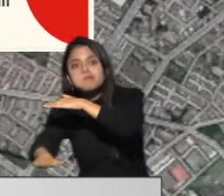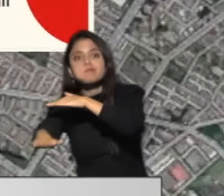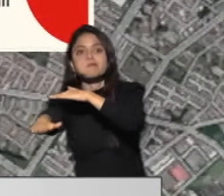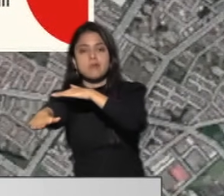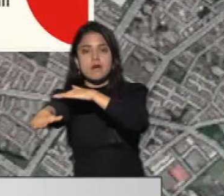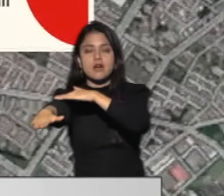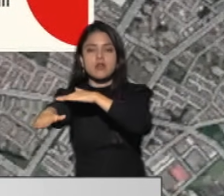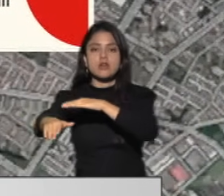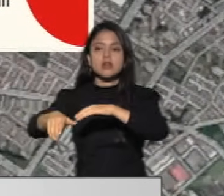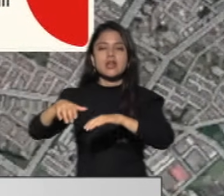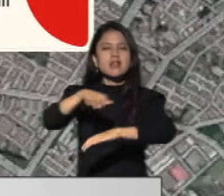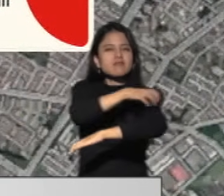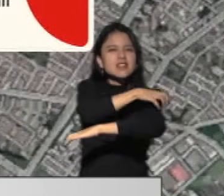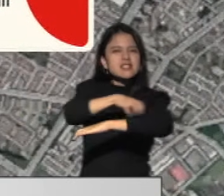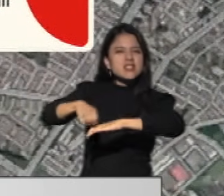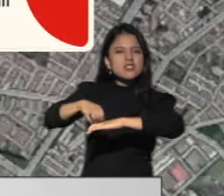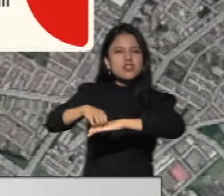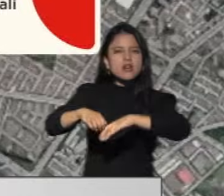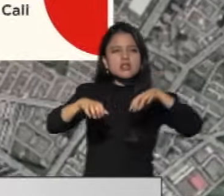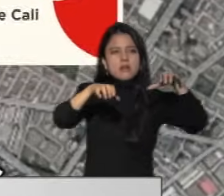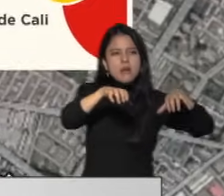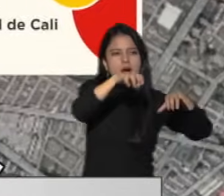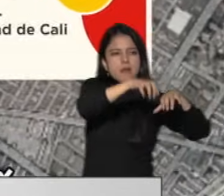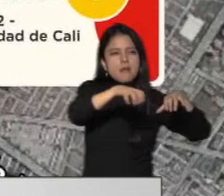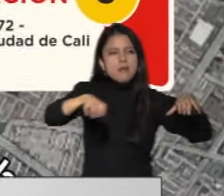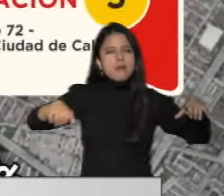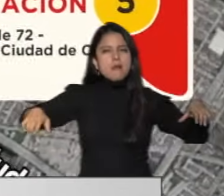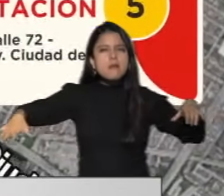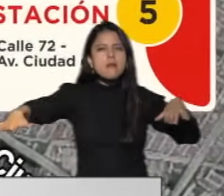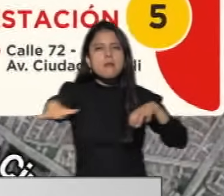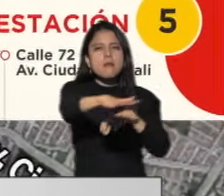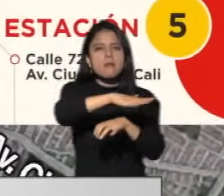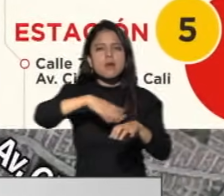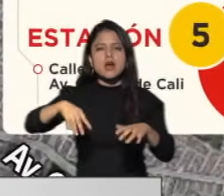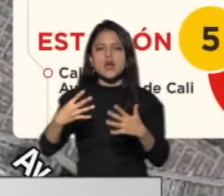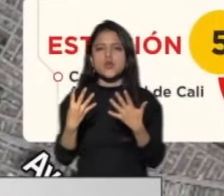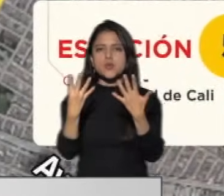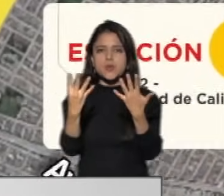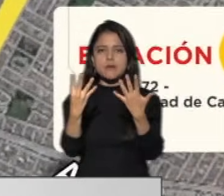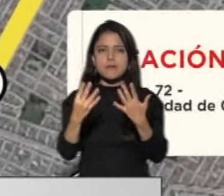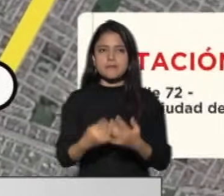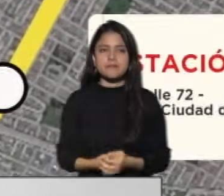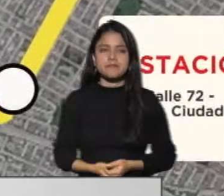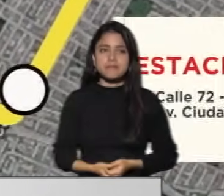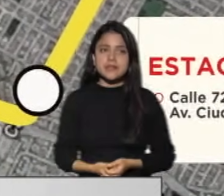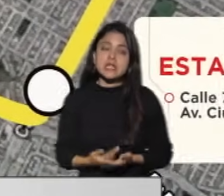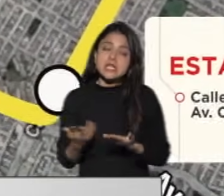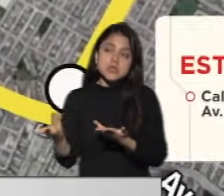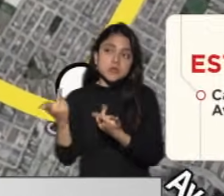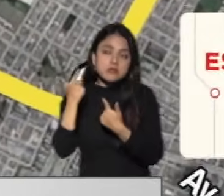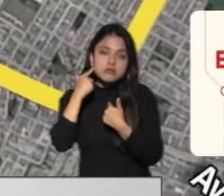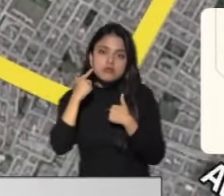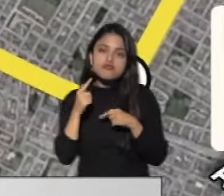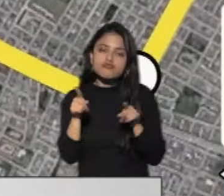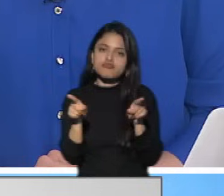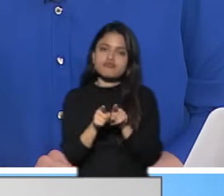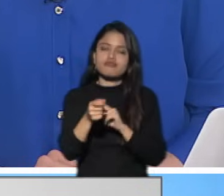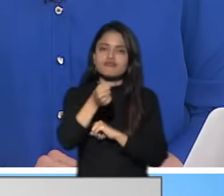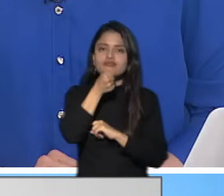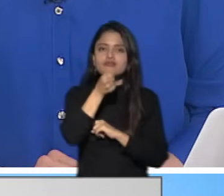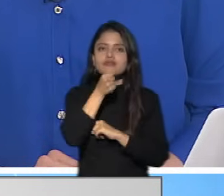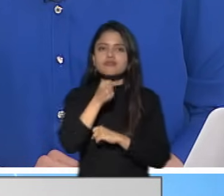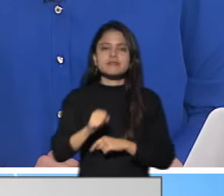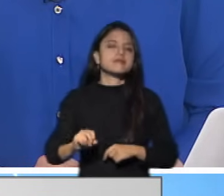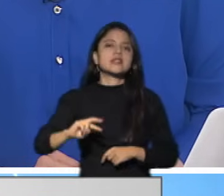9 estaciones. Esta, por ahora, es la información que se maneja respecto al tema de la segunda línea del Metro de Bogotá. Nicolás Romero